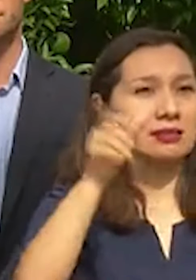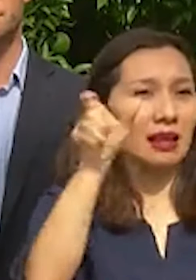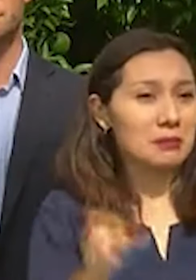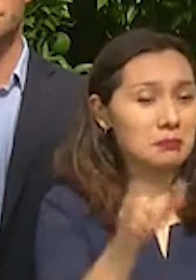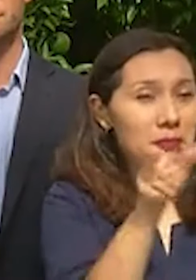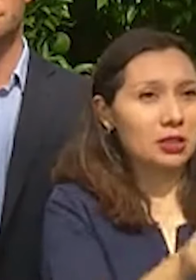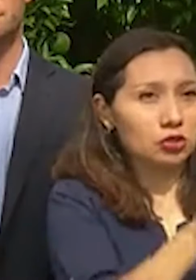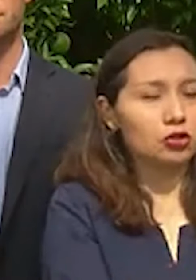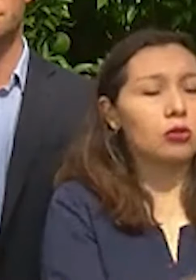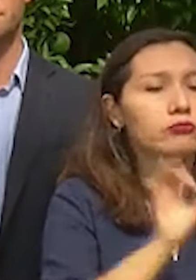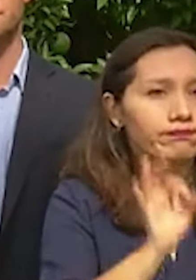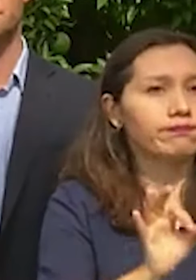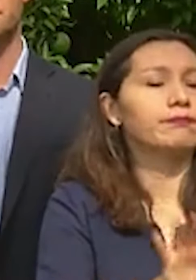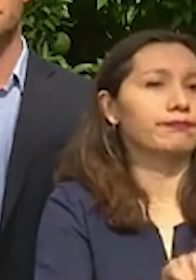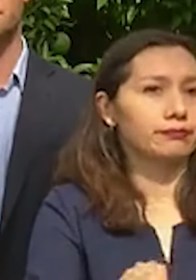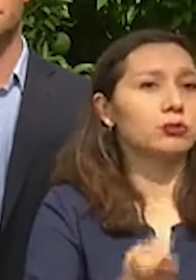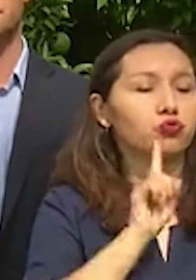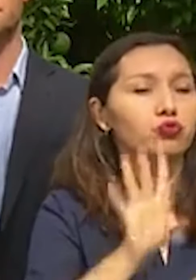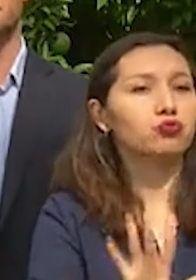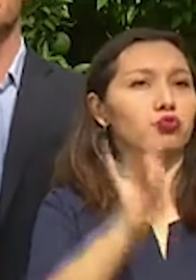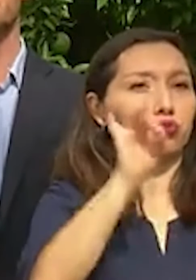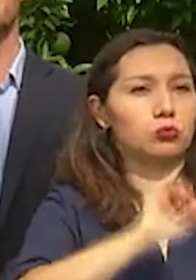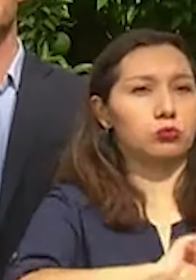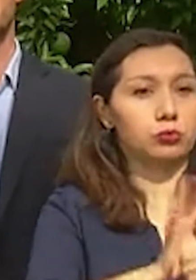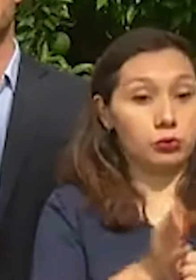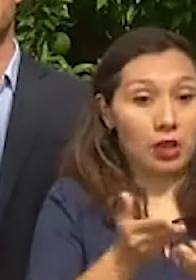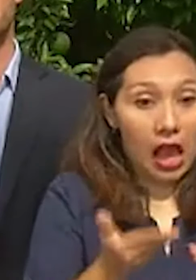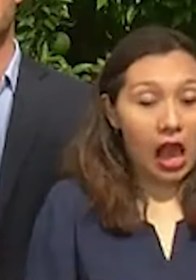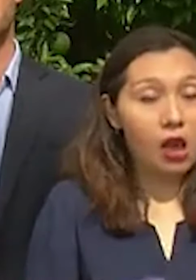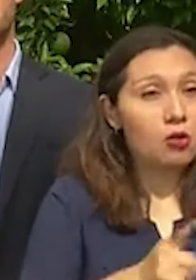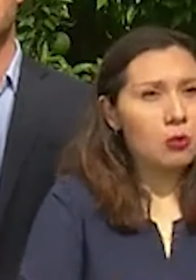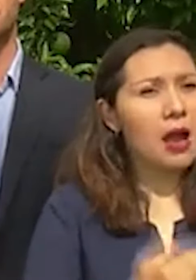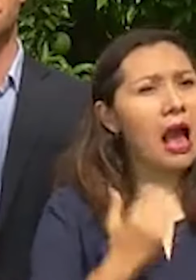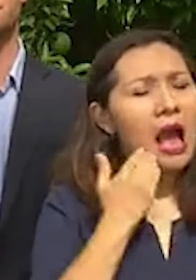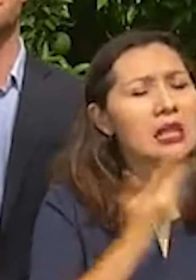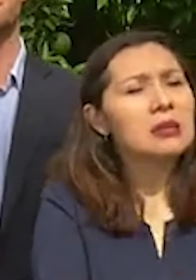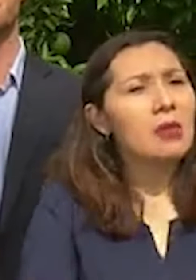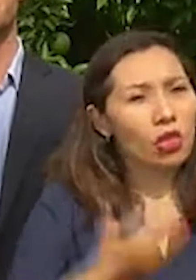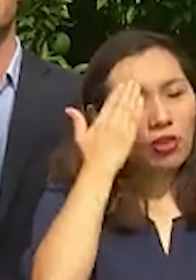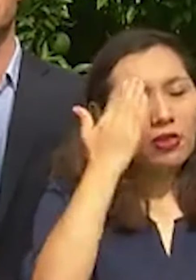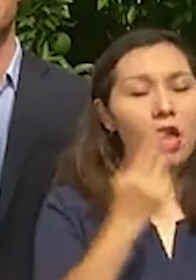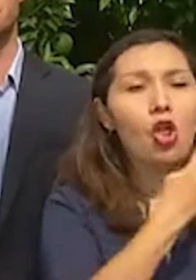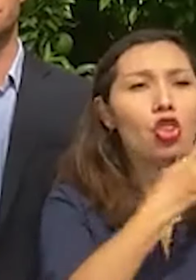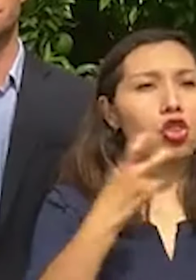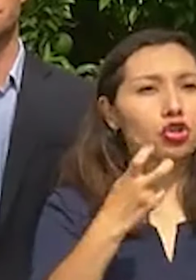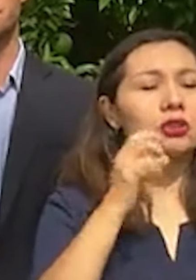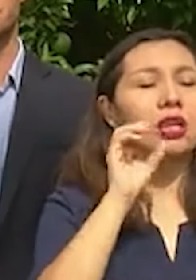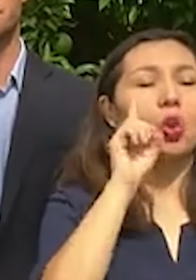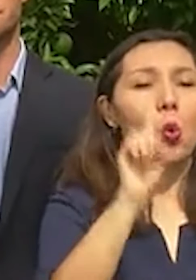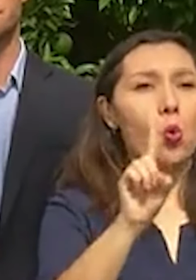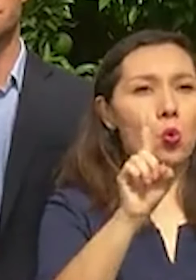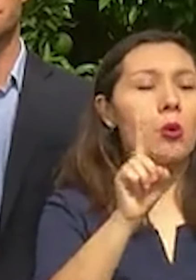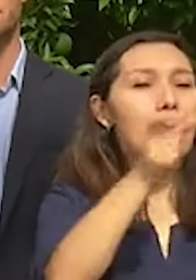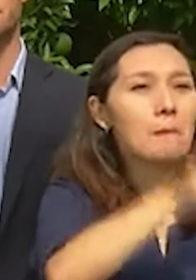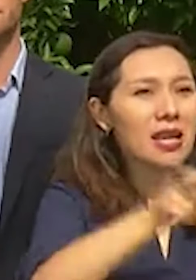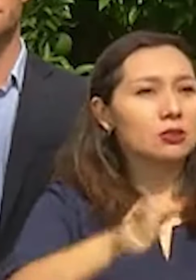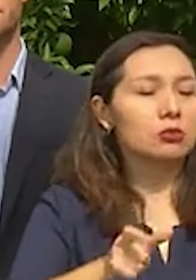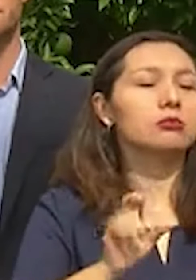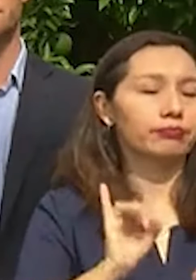156 casos confirmados, a esta hora, en este momento, casi al mediodía, tenemos 201